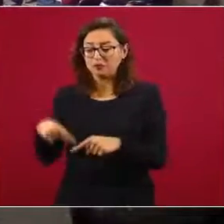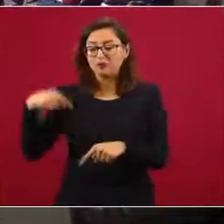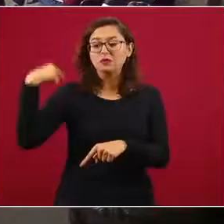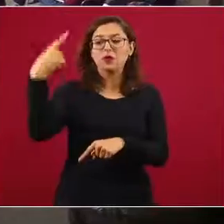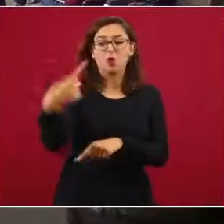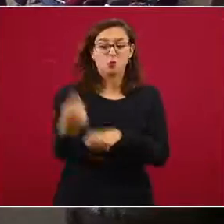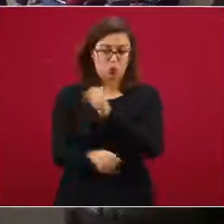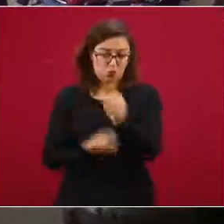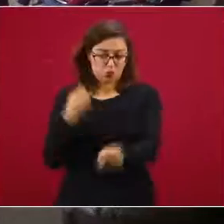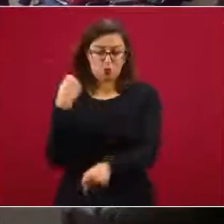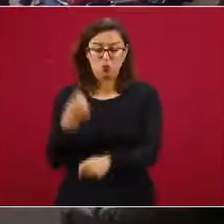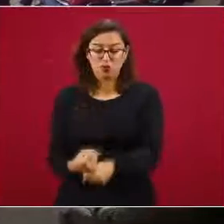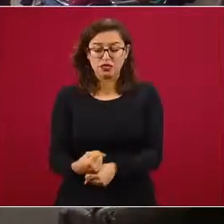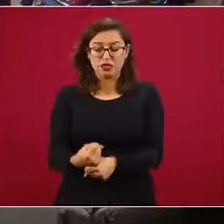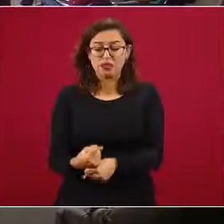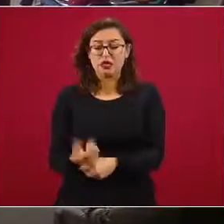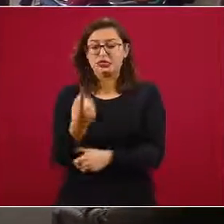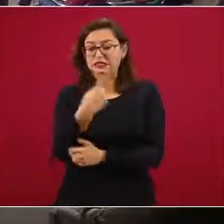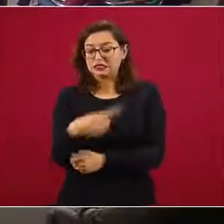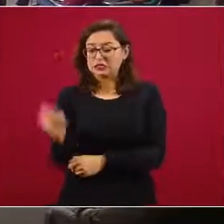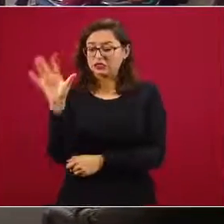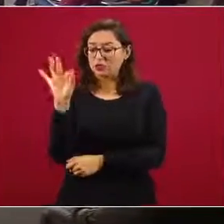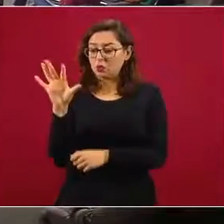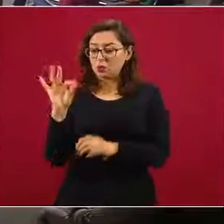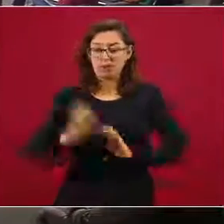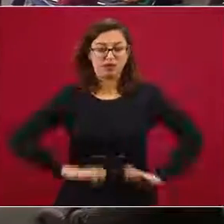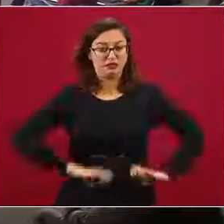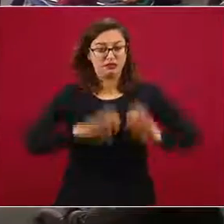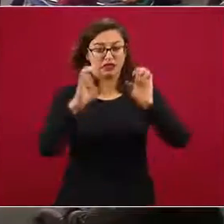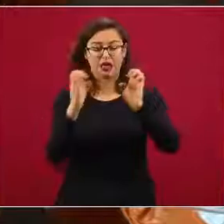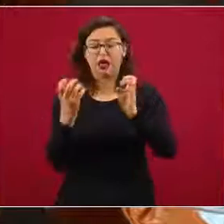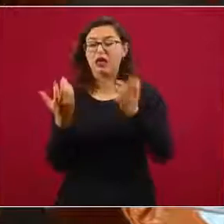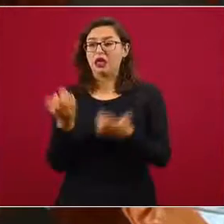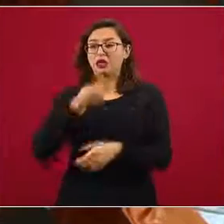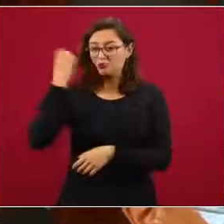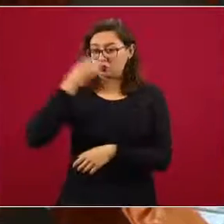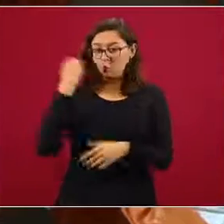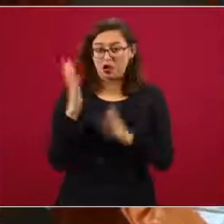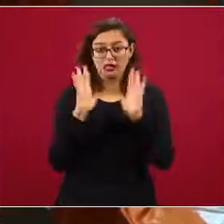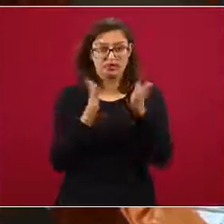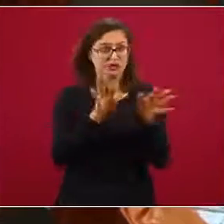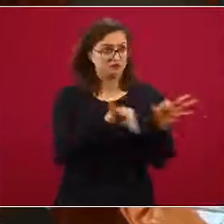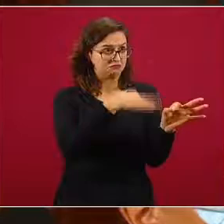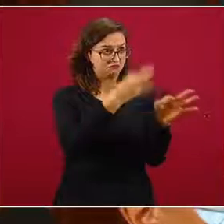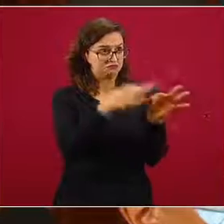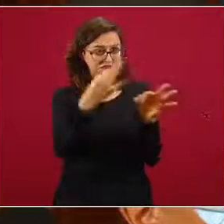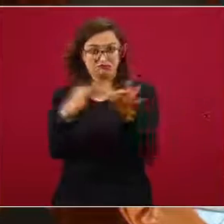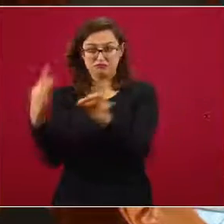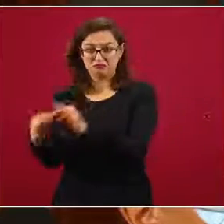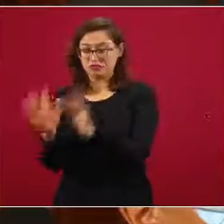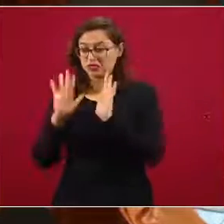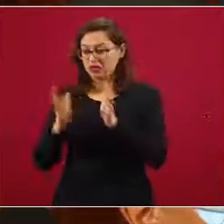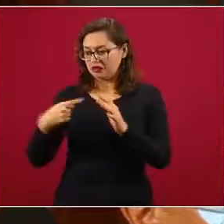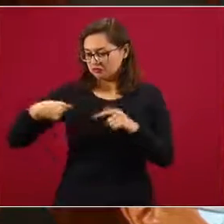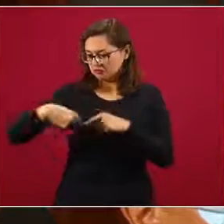para este ciclo escolar, las primeras 140 planteles ya estarían listos para recibir alumnos, o sea, a partir de este